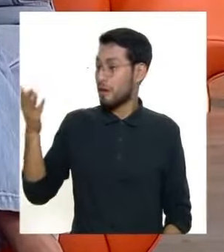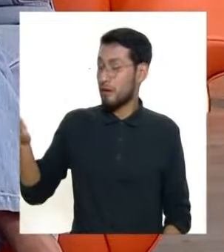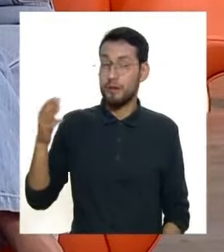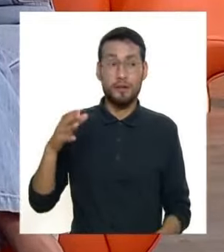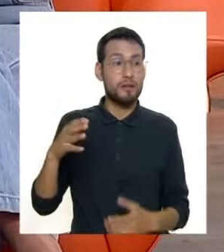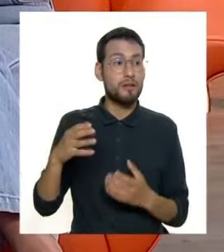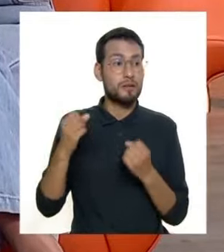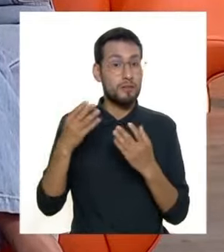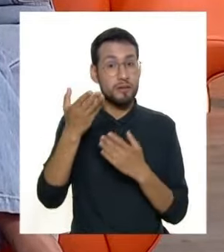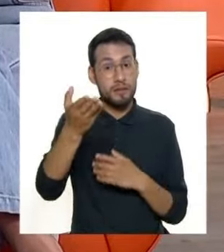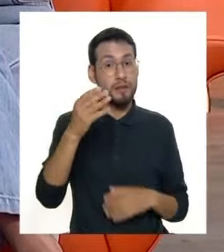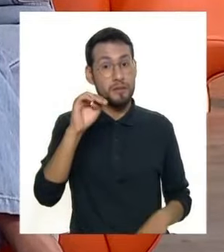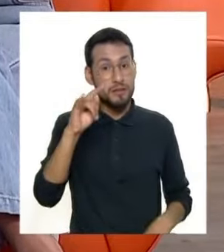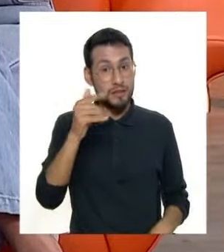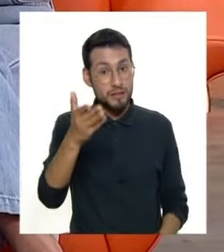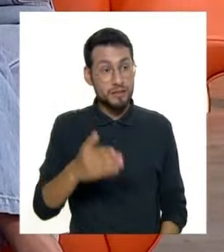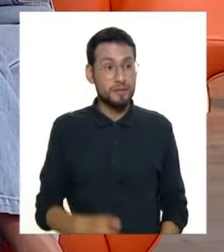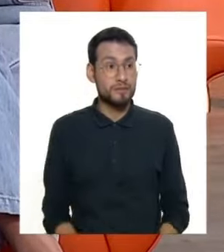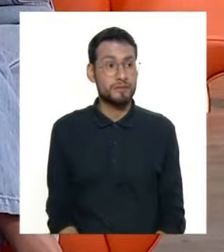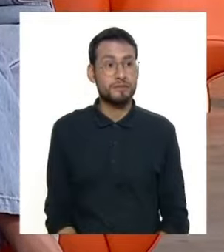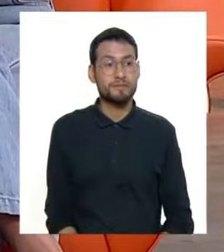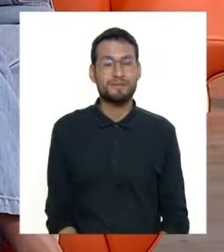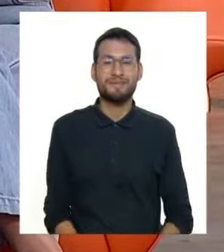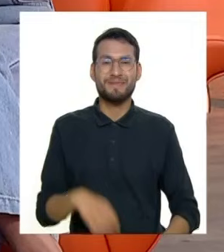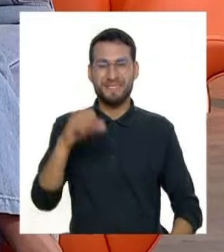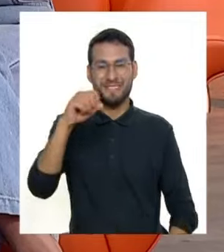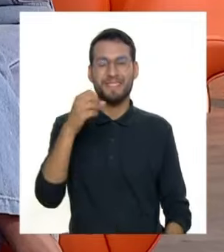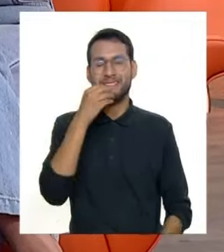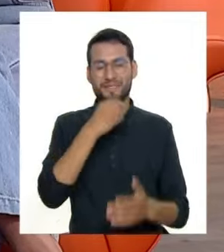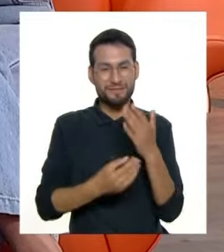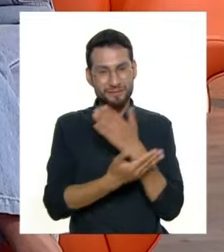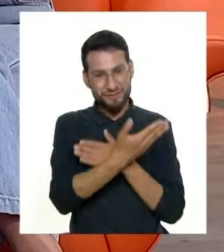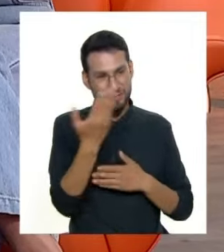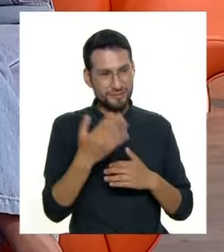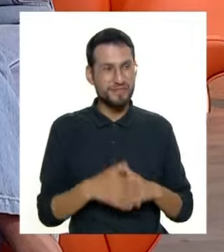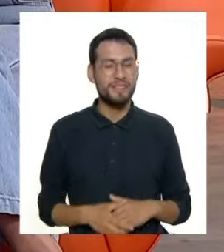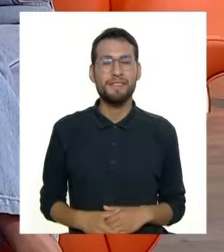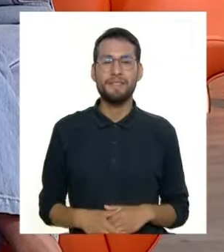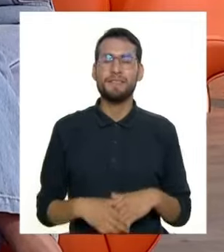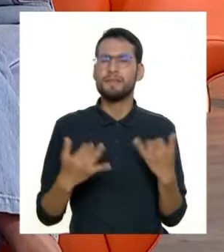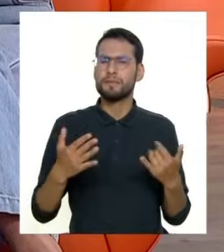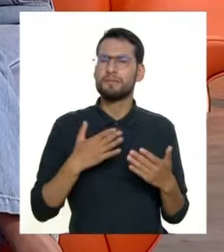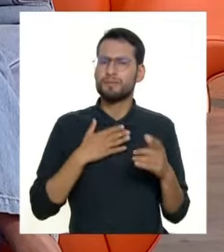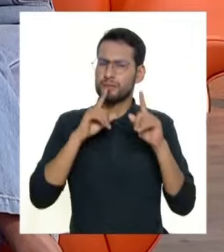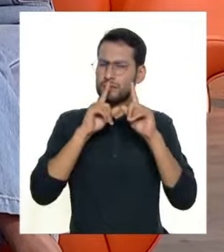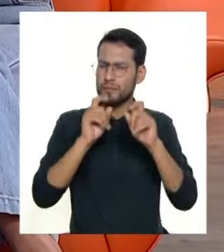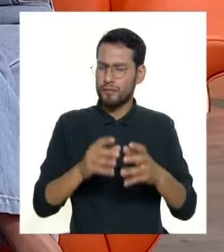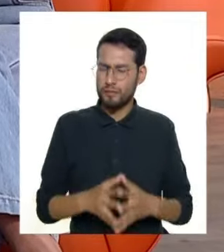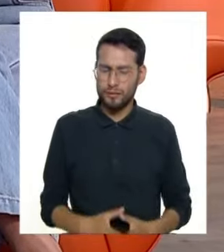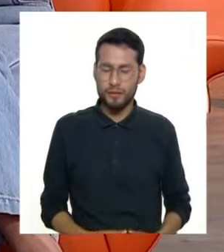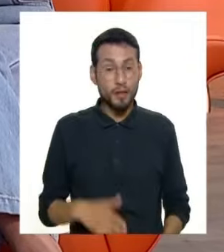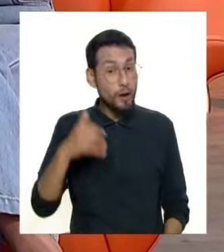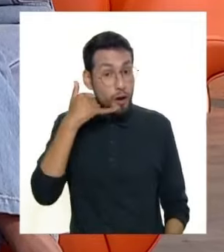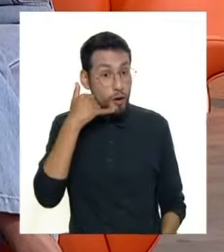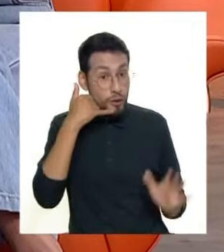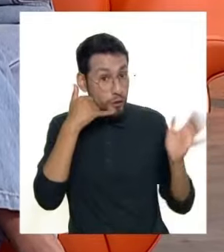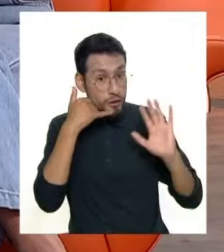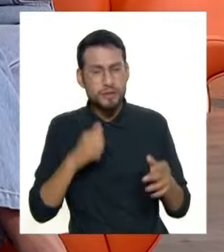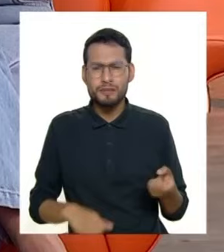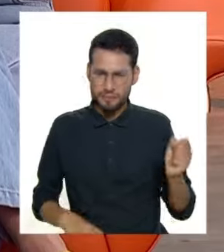adelante, doctor. Adelante, Mirta. Sí, buenos días, doctores. Mi consulta es... ¿Aló? Sí,